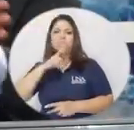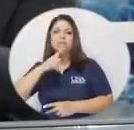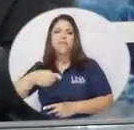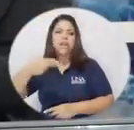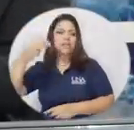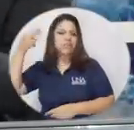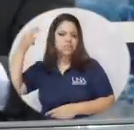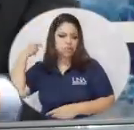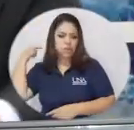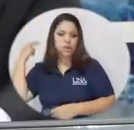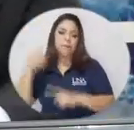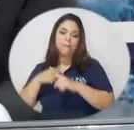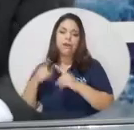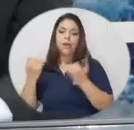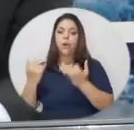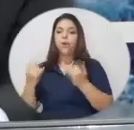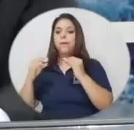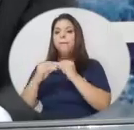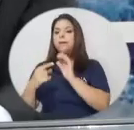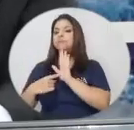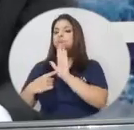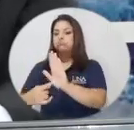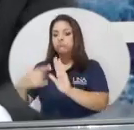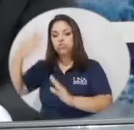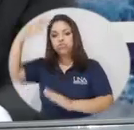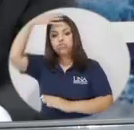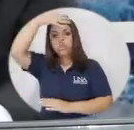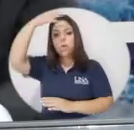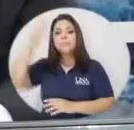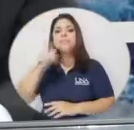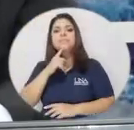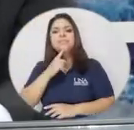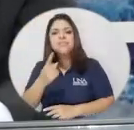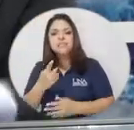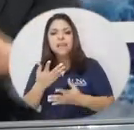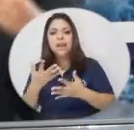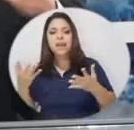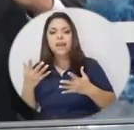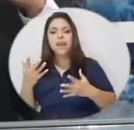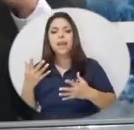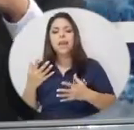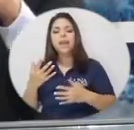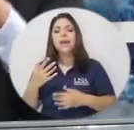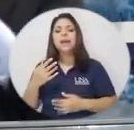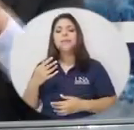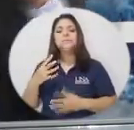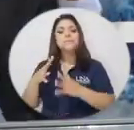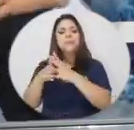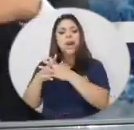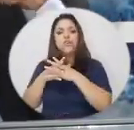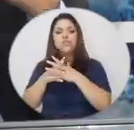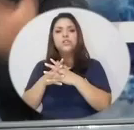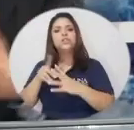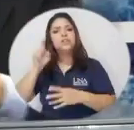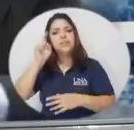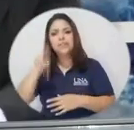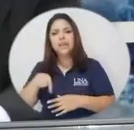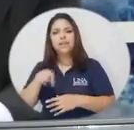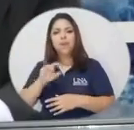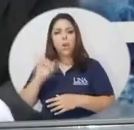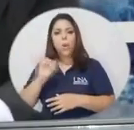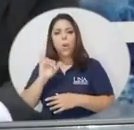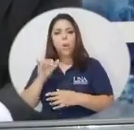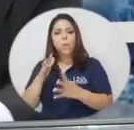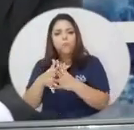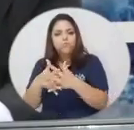Unidos, pero que se refleja mucho en la figura de Trump, que dice que más bien los Estados Unidos debe retraerse de participar en el sistema